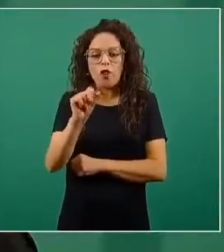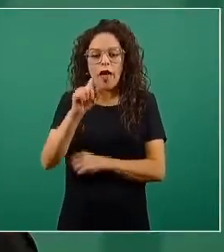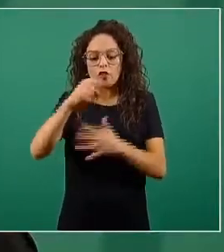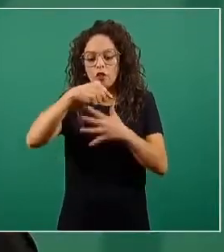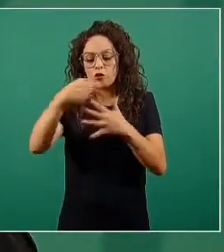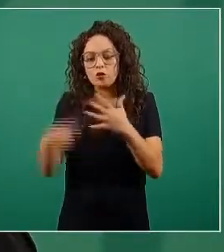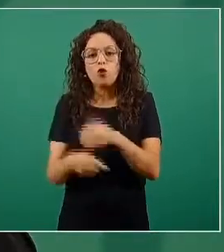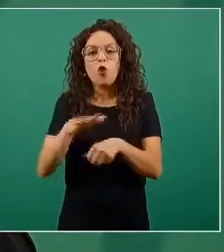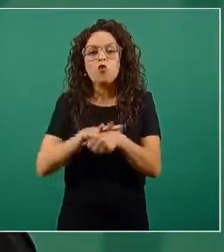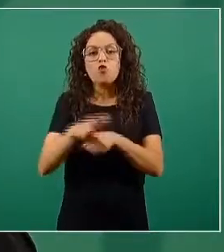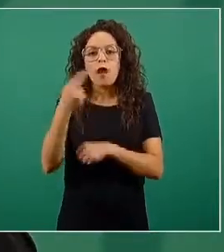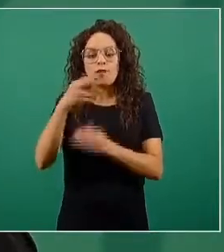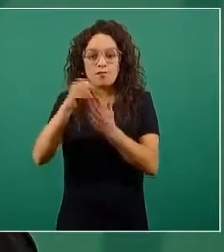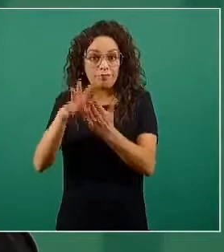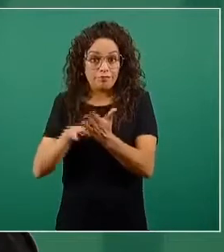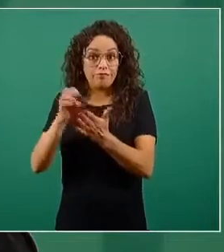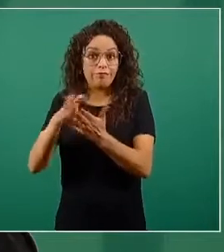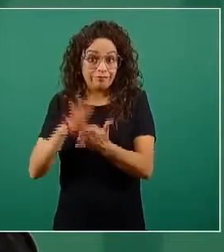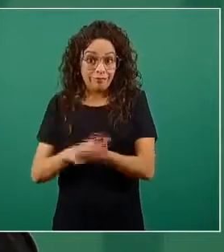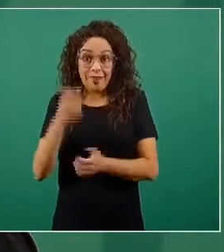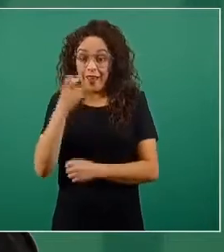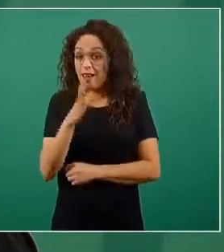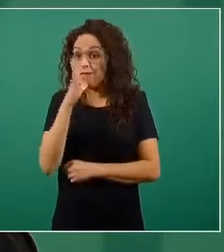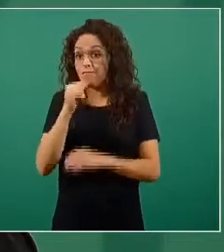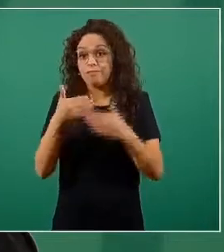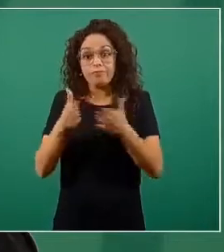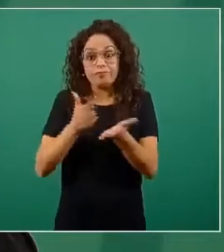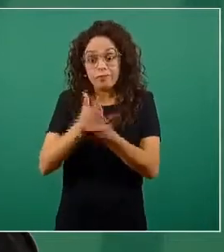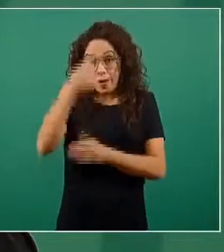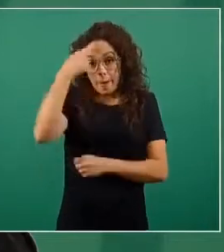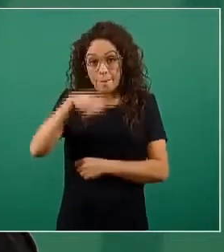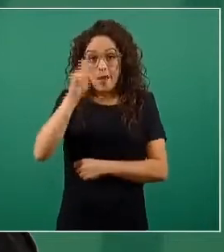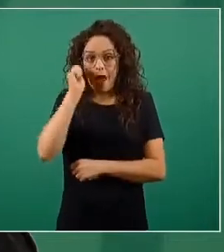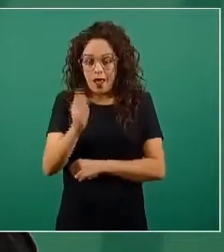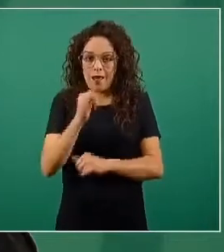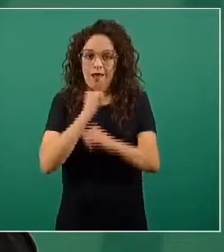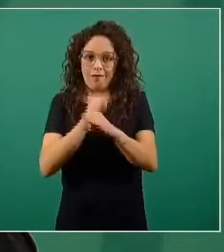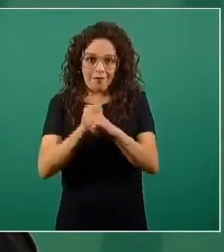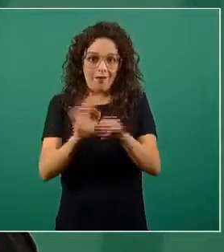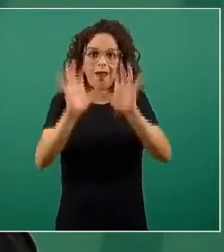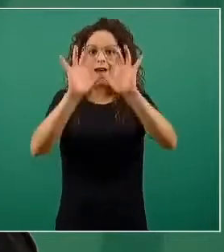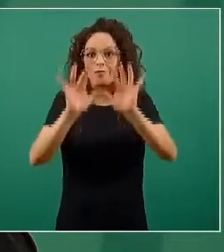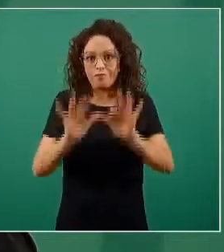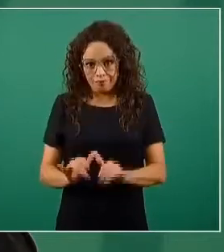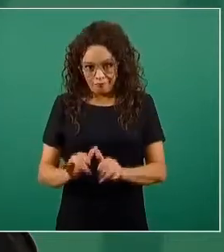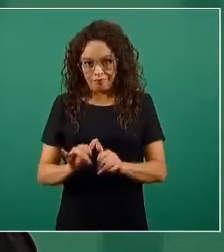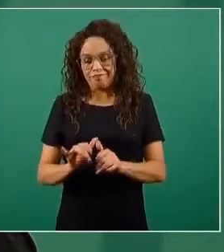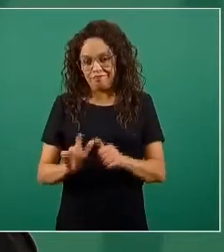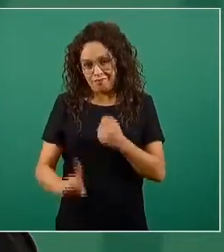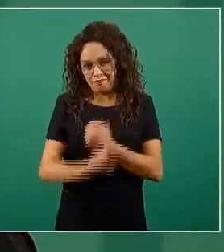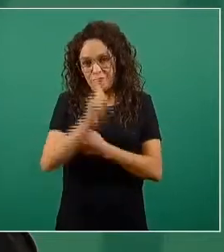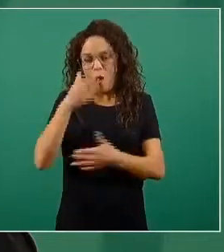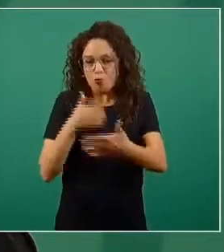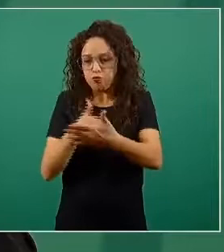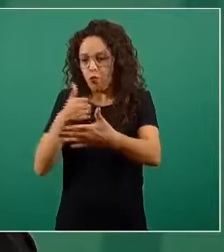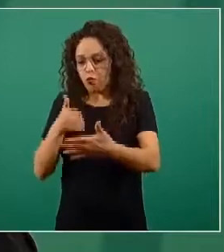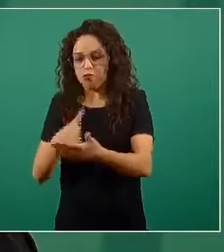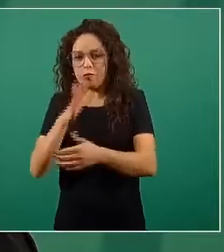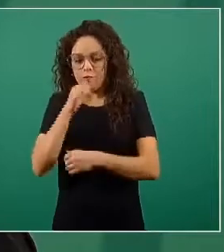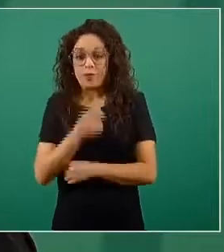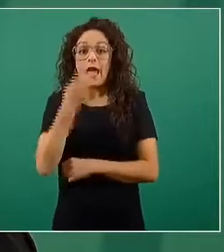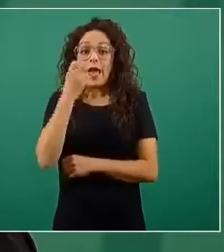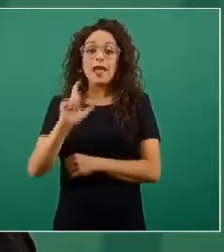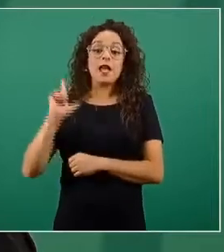de excepciones que no puedan acceder en un momento al registro en línea. Entiendo pues que el lunes se les va a dar como todas